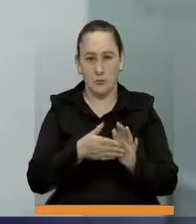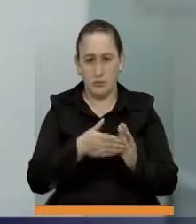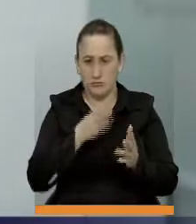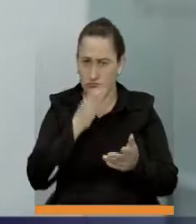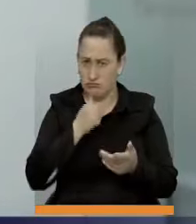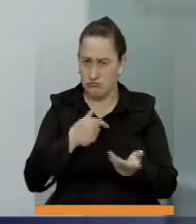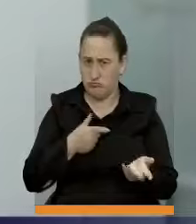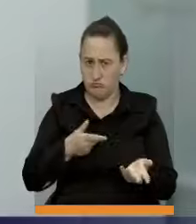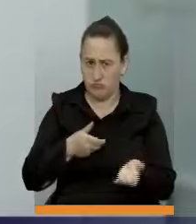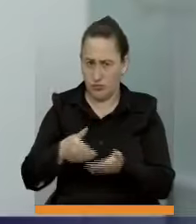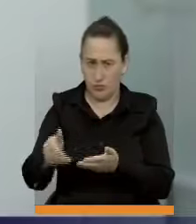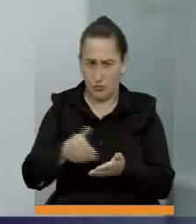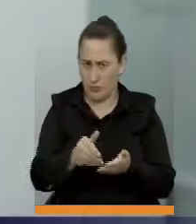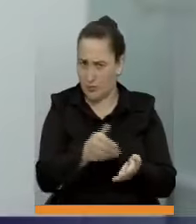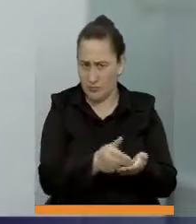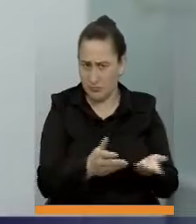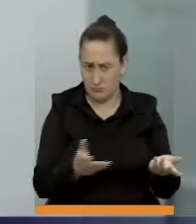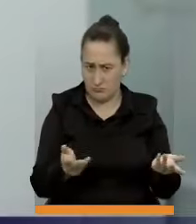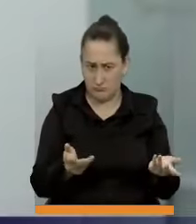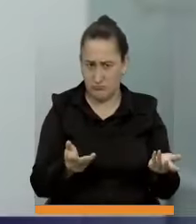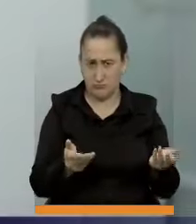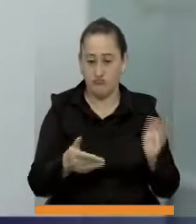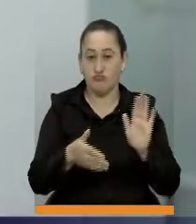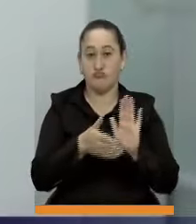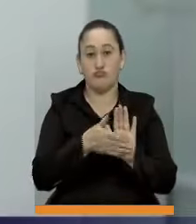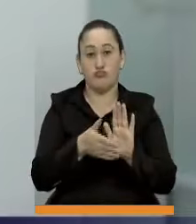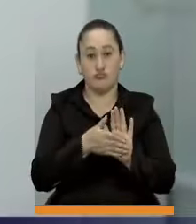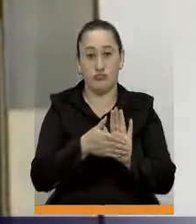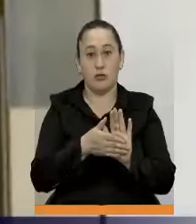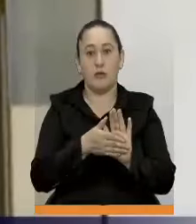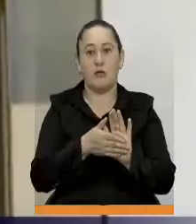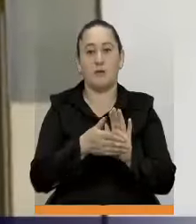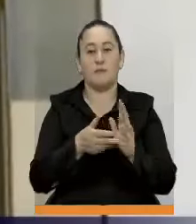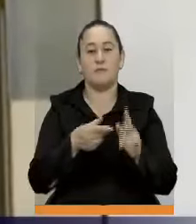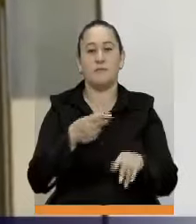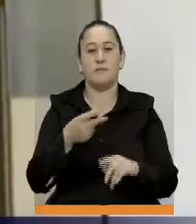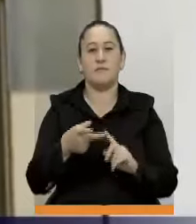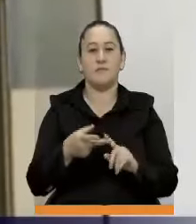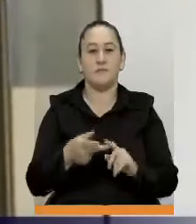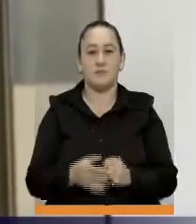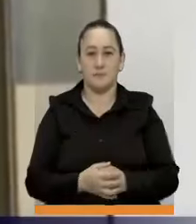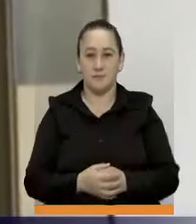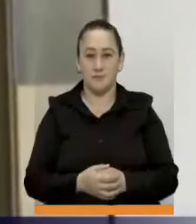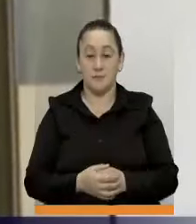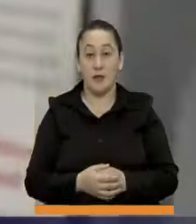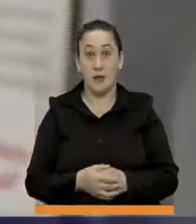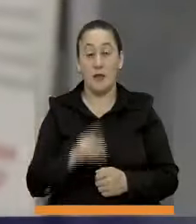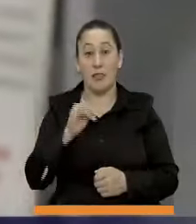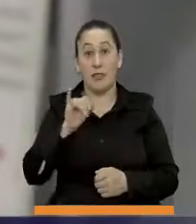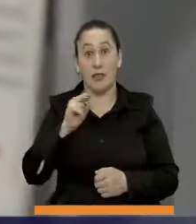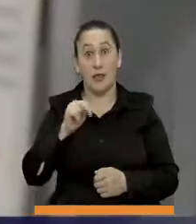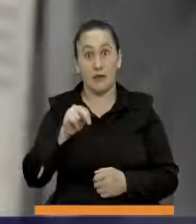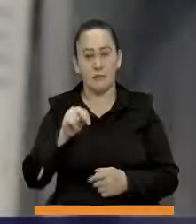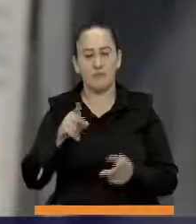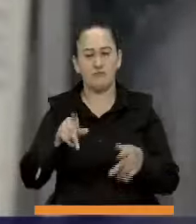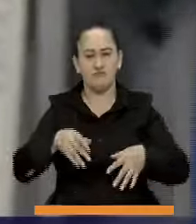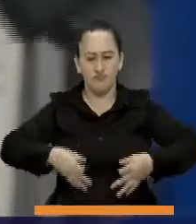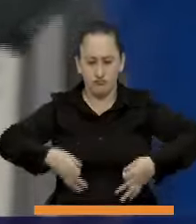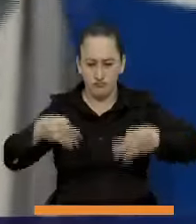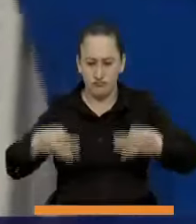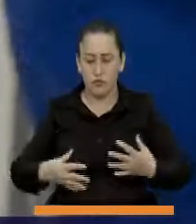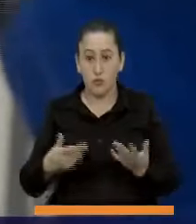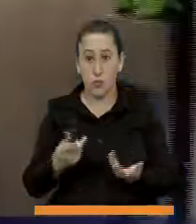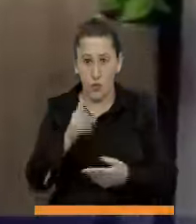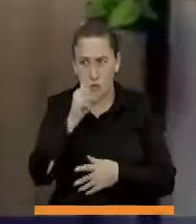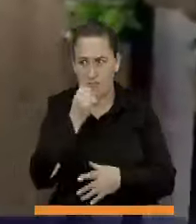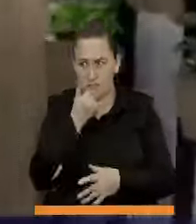realizado compras que estén soportadas con factura electrónica. La DIAN también aseguró que una de las inconsistencias